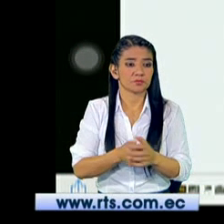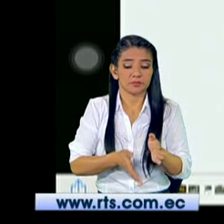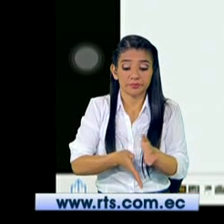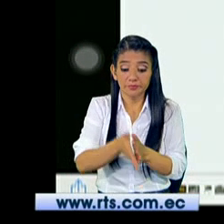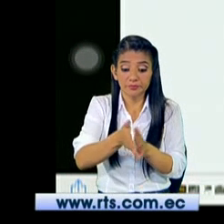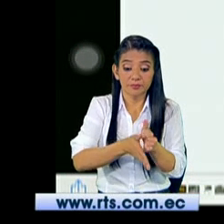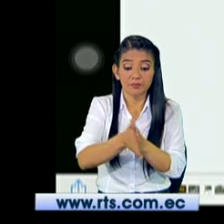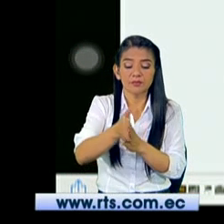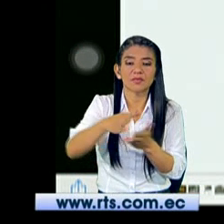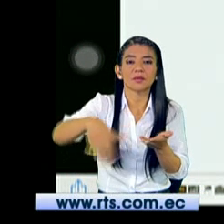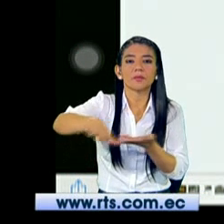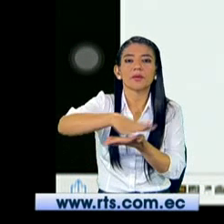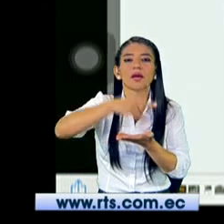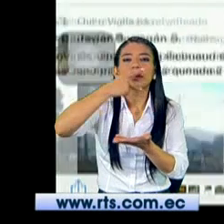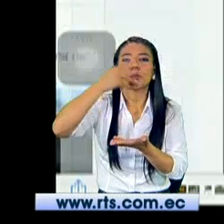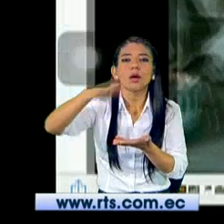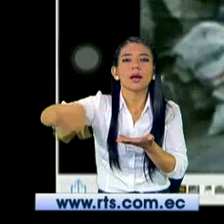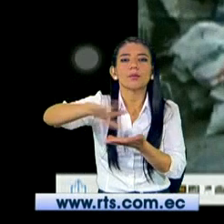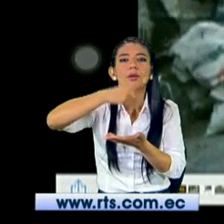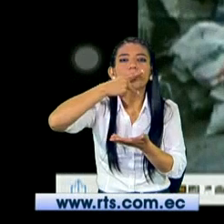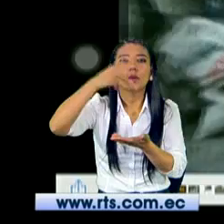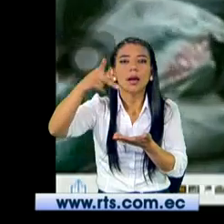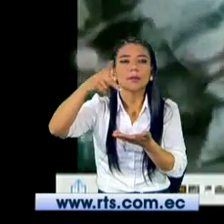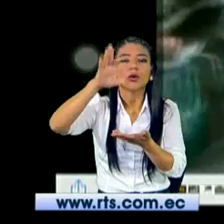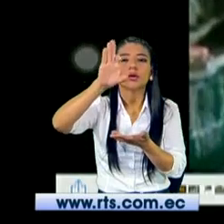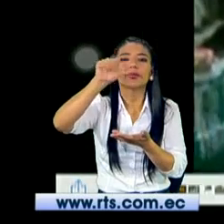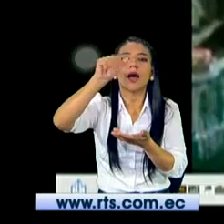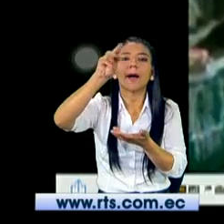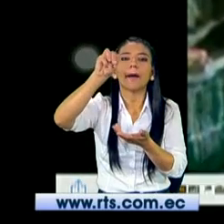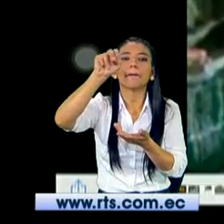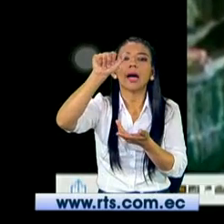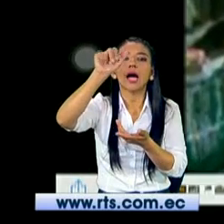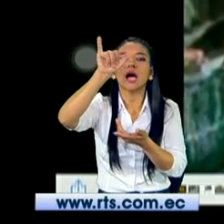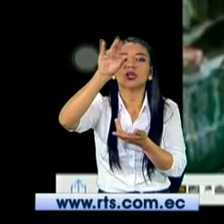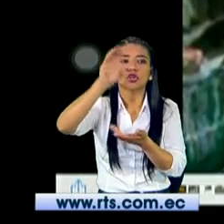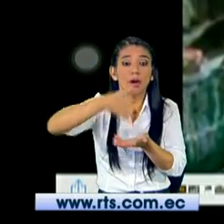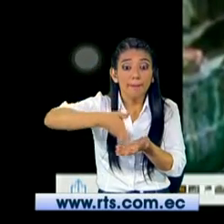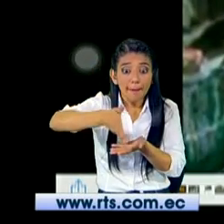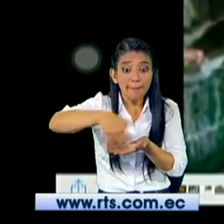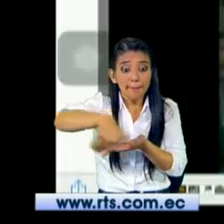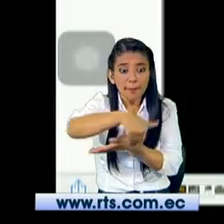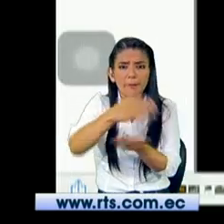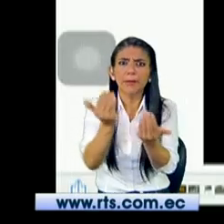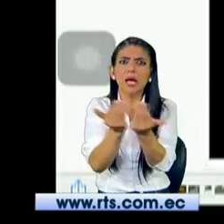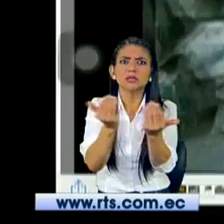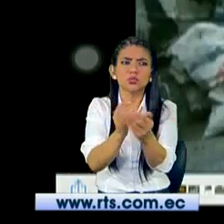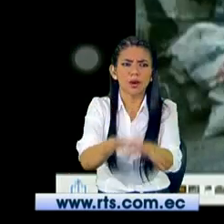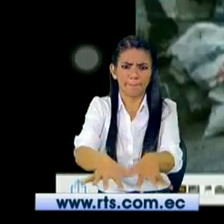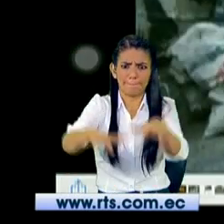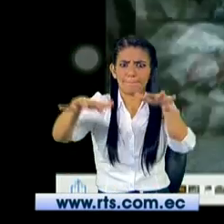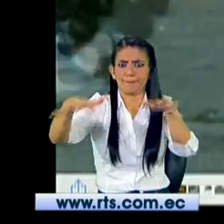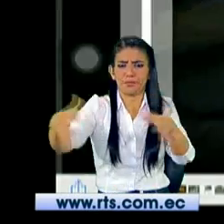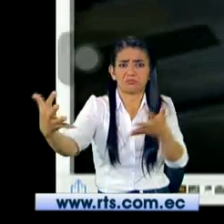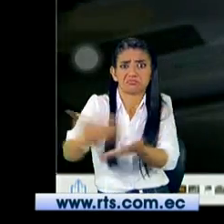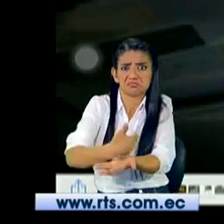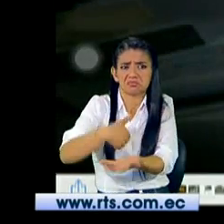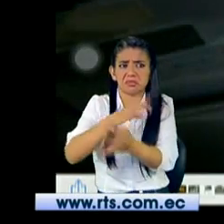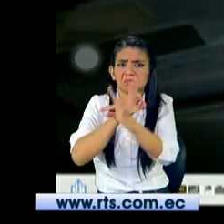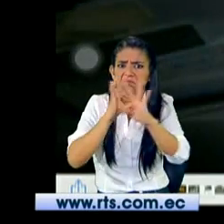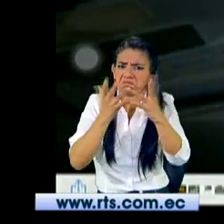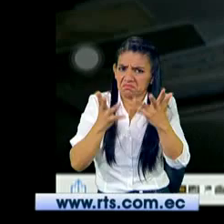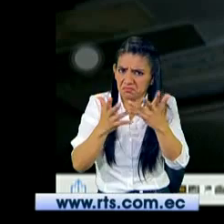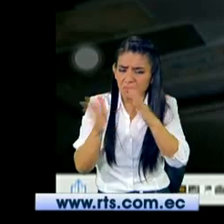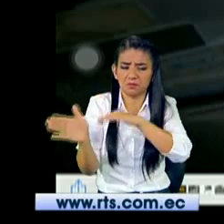muy mal estado en casi todo el sector. Calles Machala y José Fernández. Miren, ahí está, en muy mal estado. Así